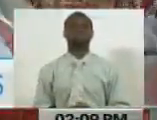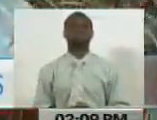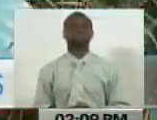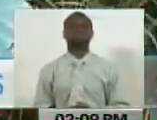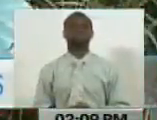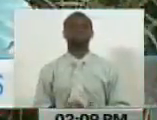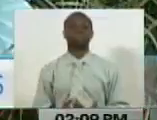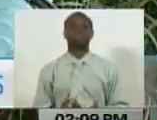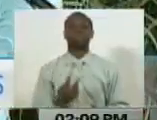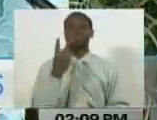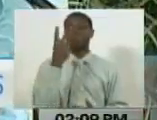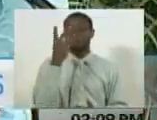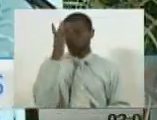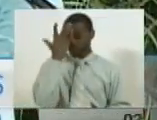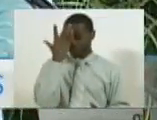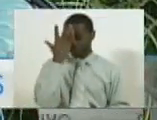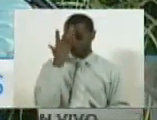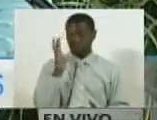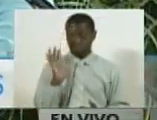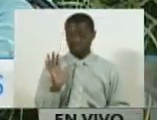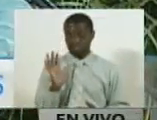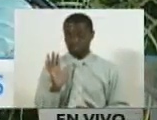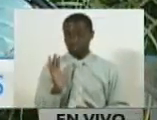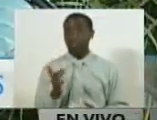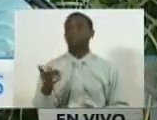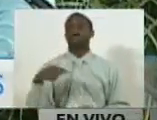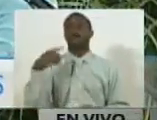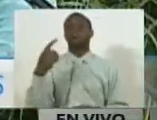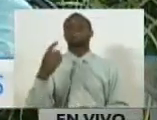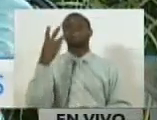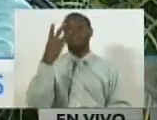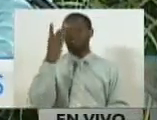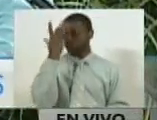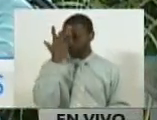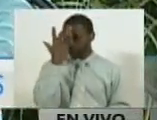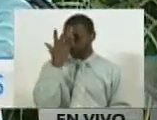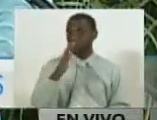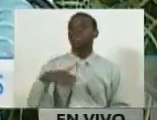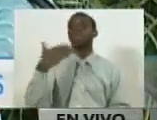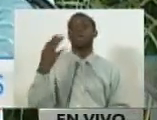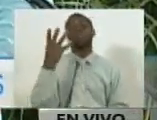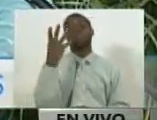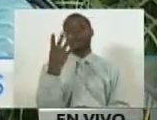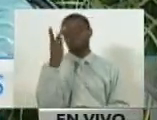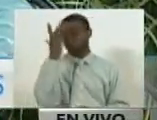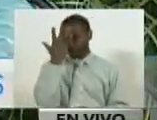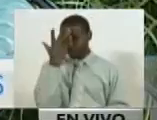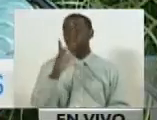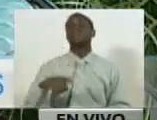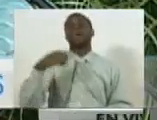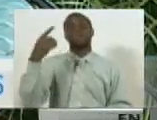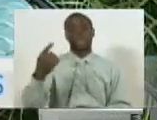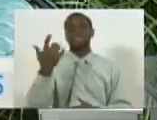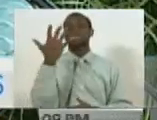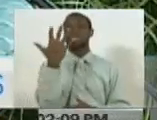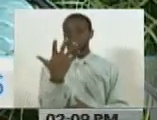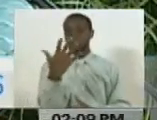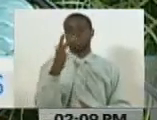El 2 de febrero, y 3 de febrero, y 4 de febrero, y 5 de febrero,